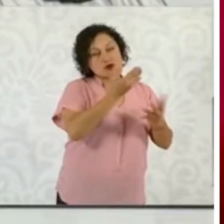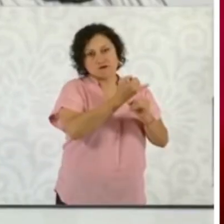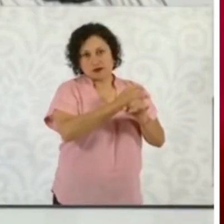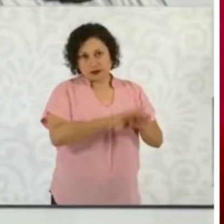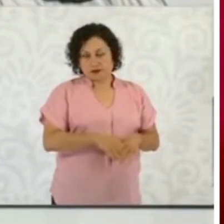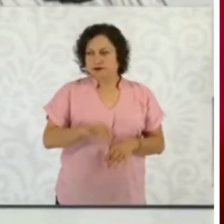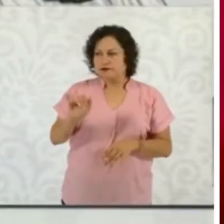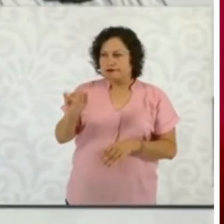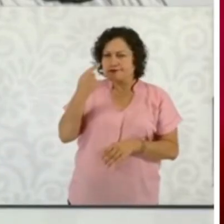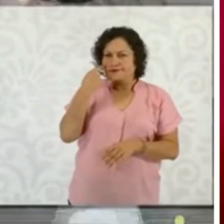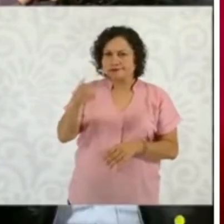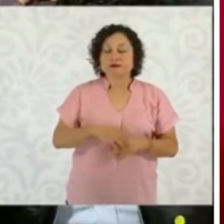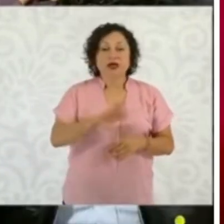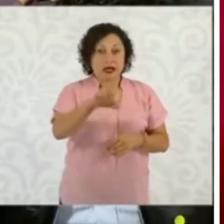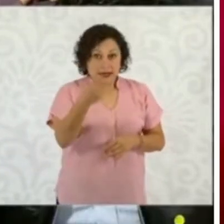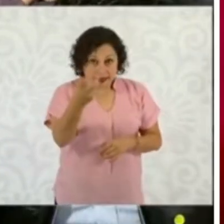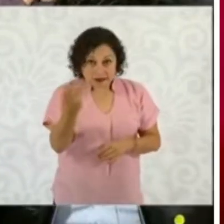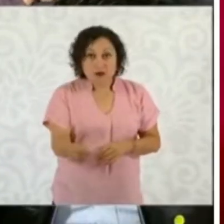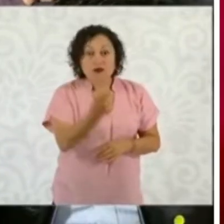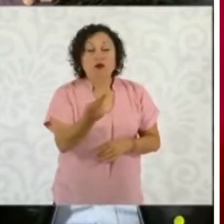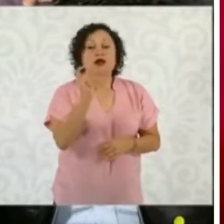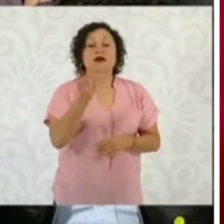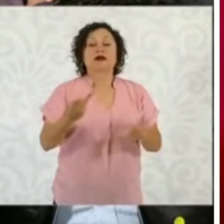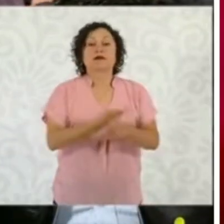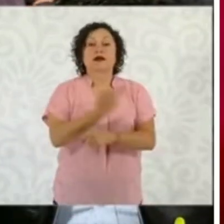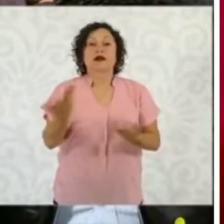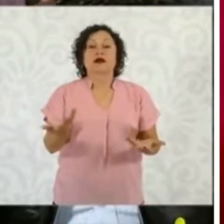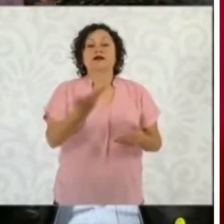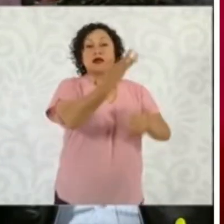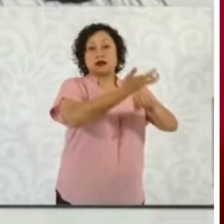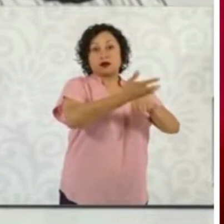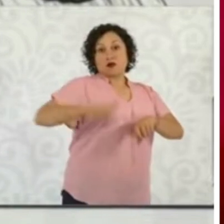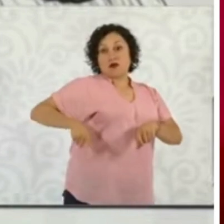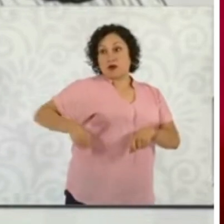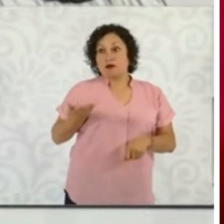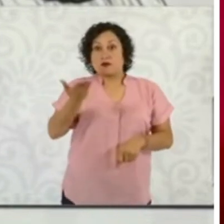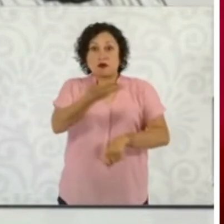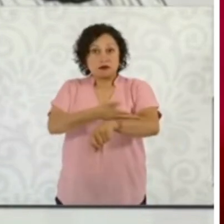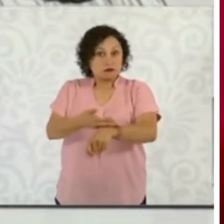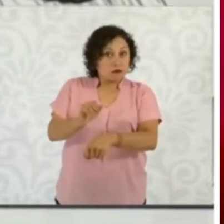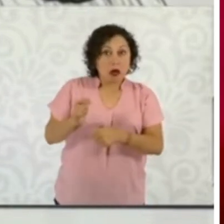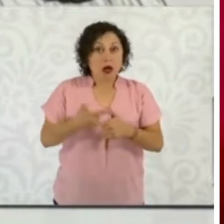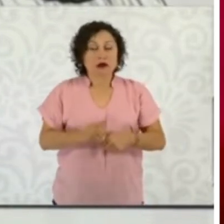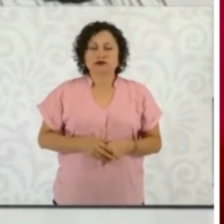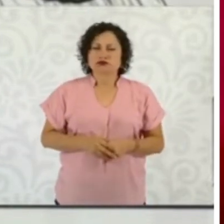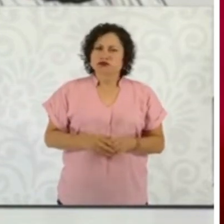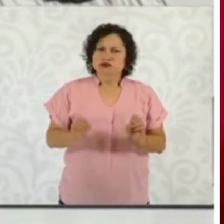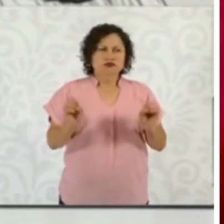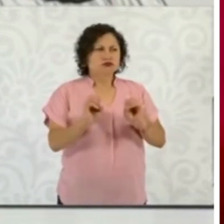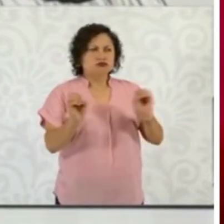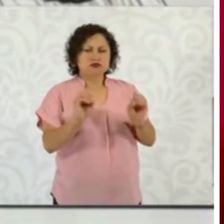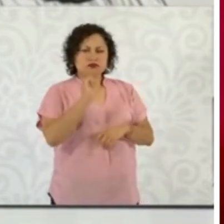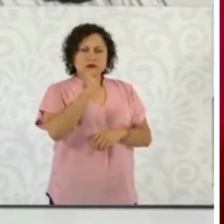preguntarle si justo el gabinete tiene información respecto de esto. Estados Unidos ha solicitado información. No, nada. Y está raro, ¿no? Porque hace mucho que ¿cuántos años